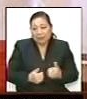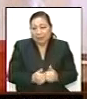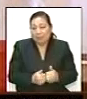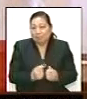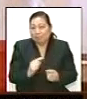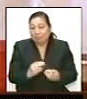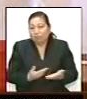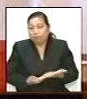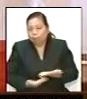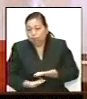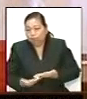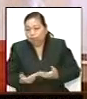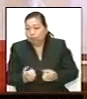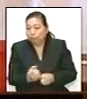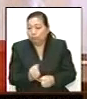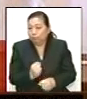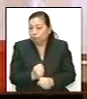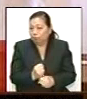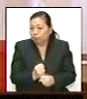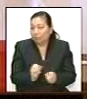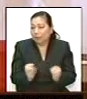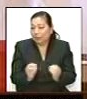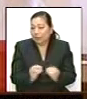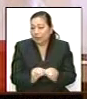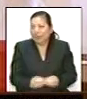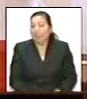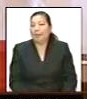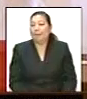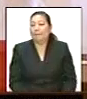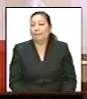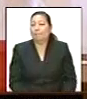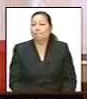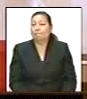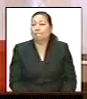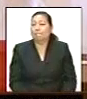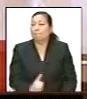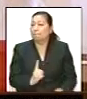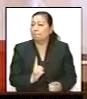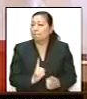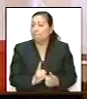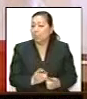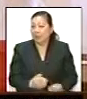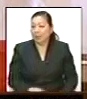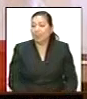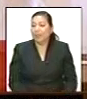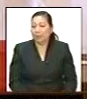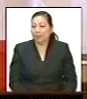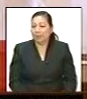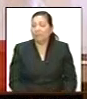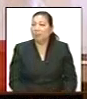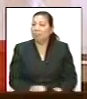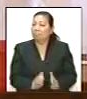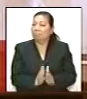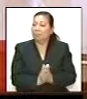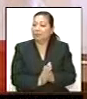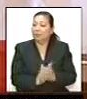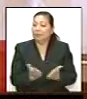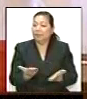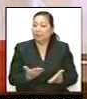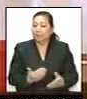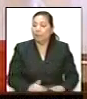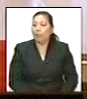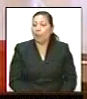enfrentarlo, negociarlo o trabajarlo de manera que se cumpla nuestro objetivo de ser observadores, ¿no? Y beneficiarnos de esa relación con